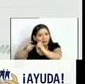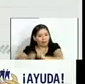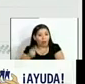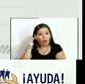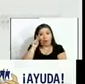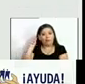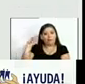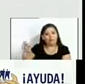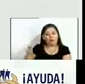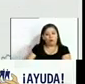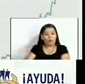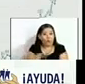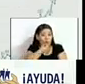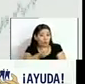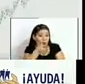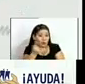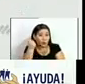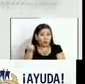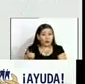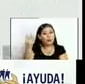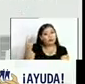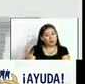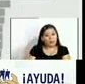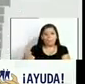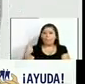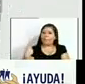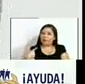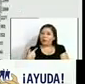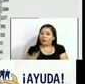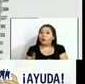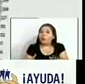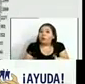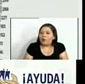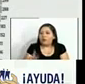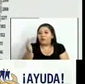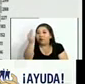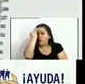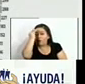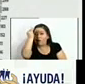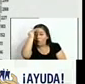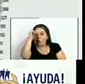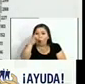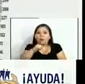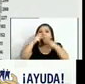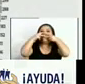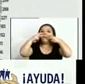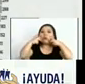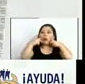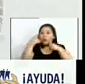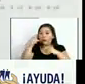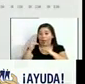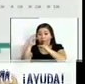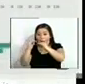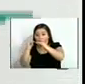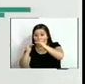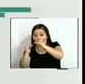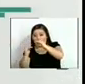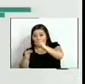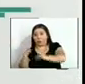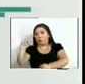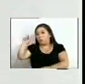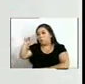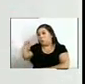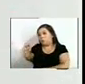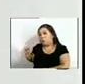otros datos de las últimas 24 horas. Debido a que se va a conocer el resultado de las pruebas, podemos bajar un poquito más y ver cuáles son